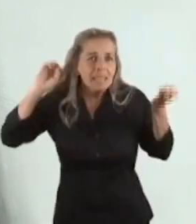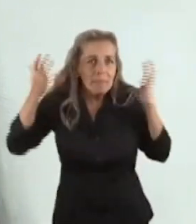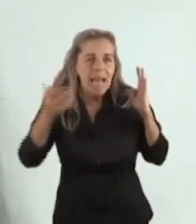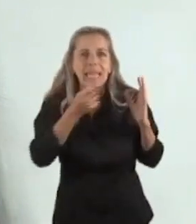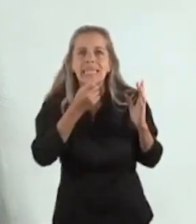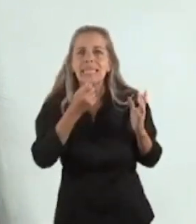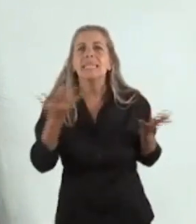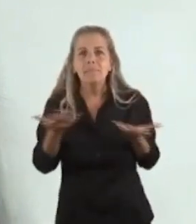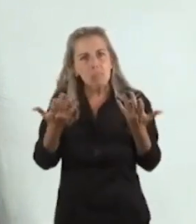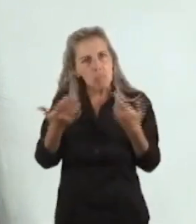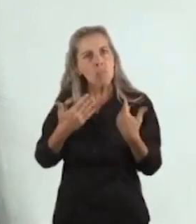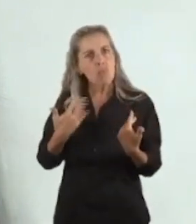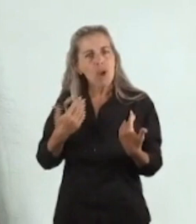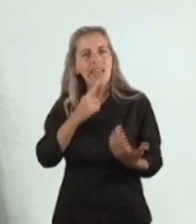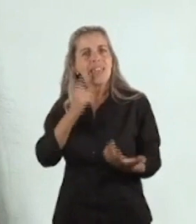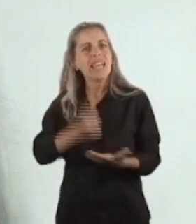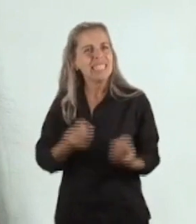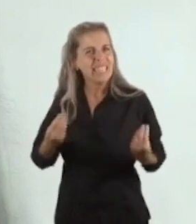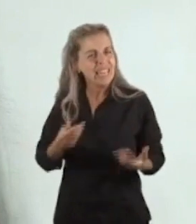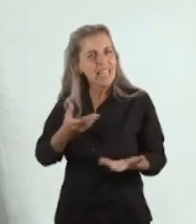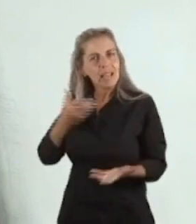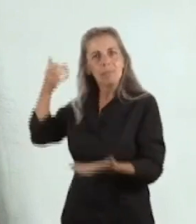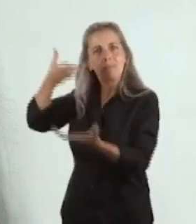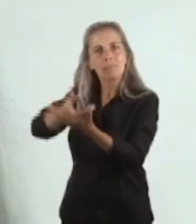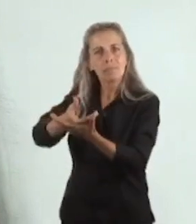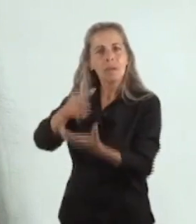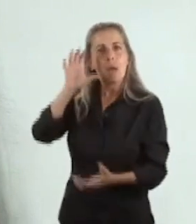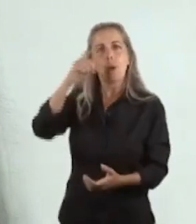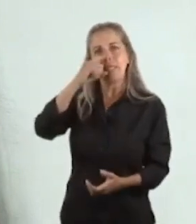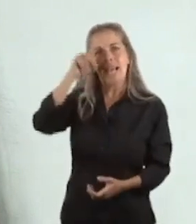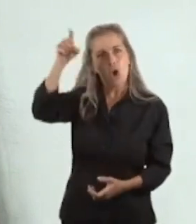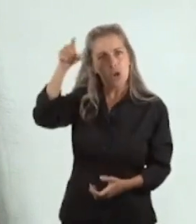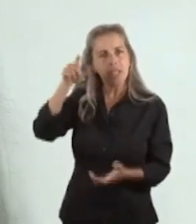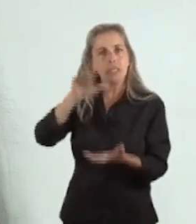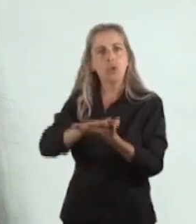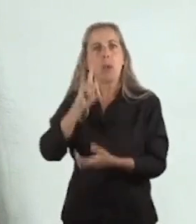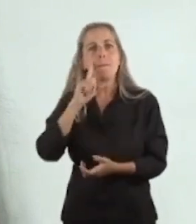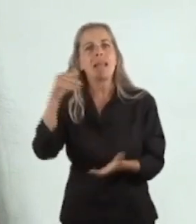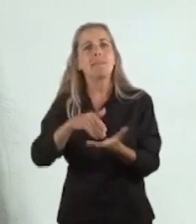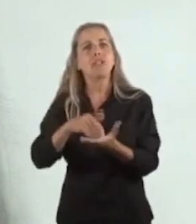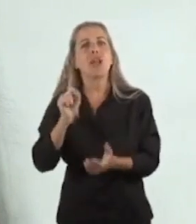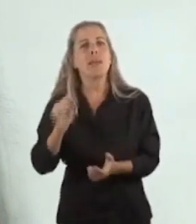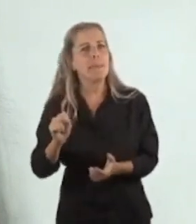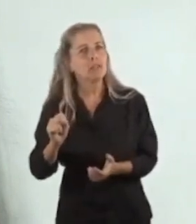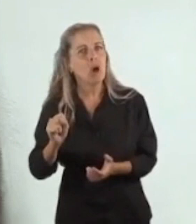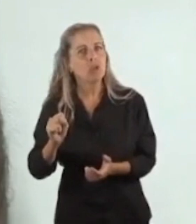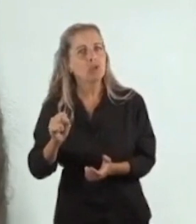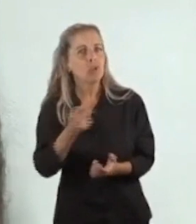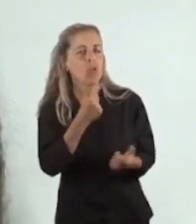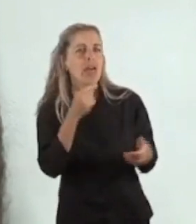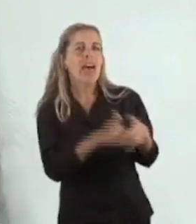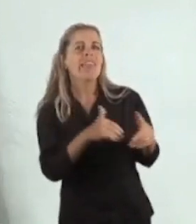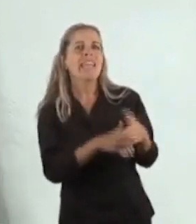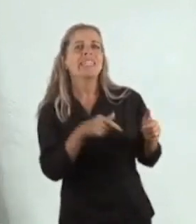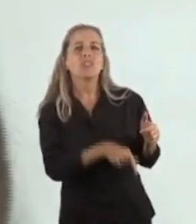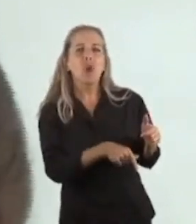darle a la provincia de corrientes 1000 millones de pesos en en virtud de atn o sea de aportes del tesoro que según se dijo fueron para el